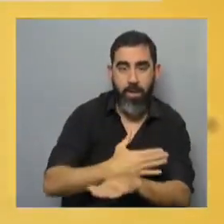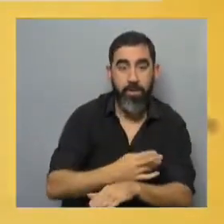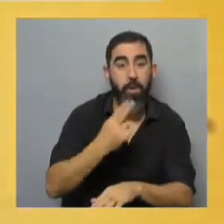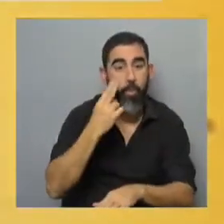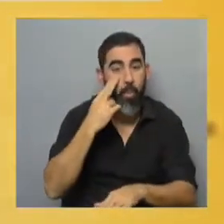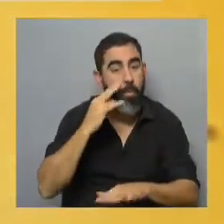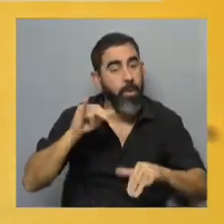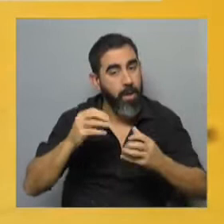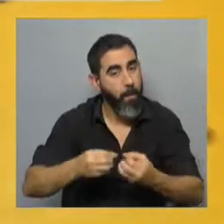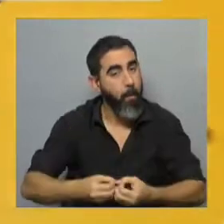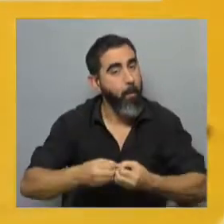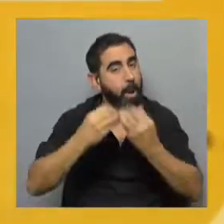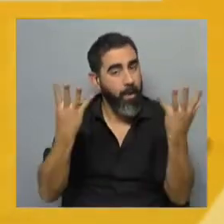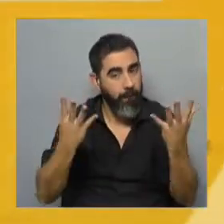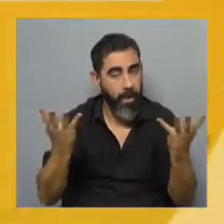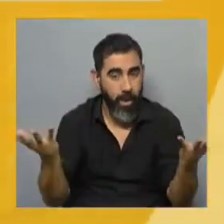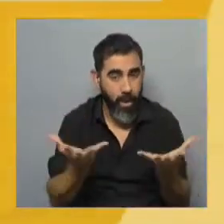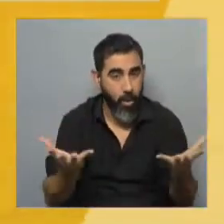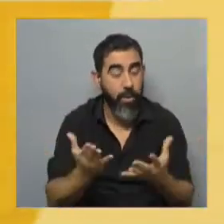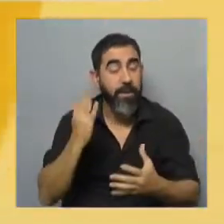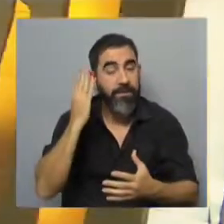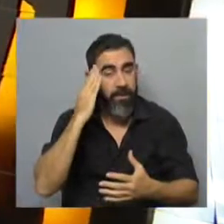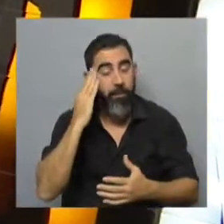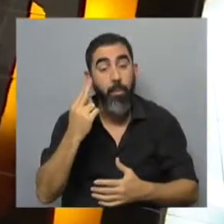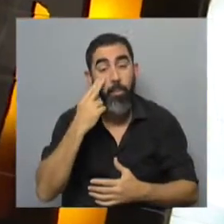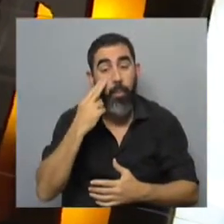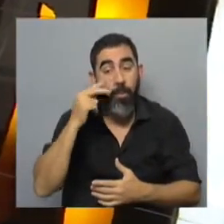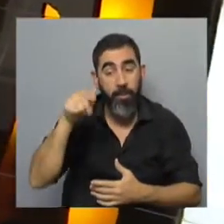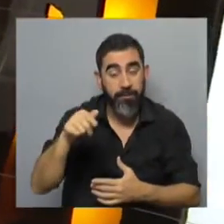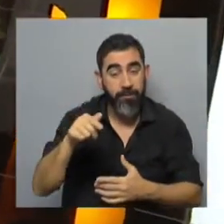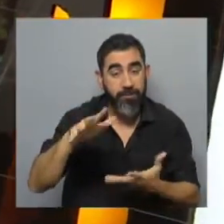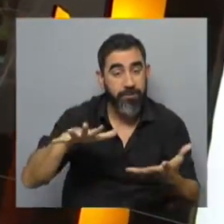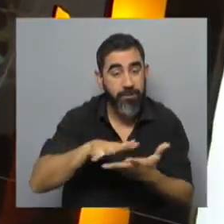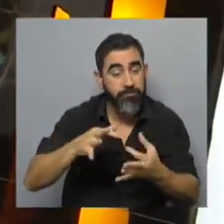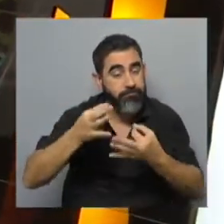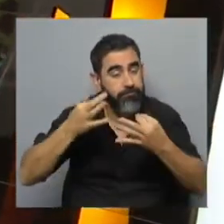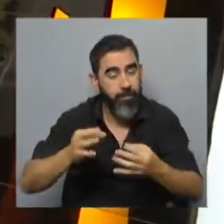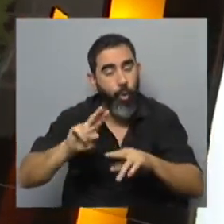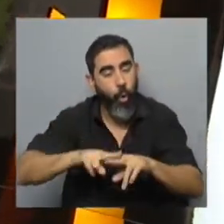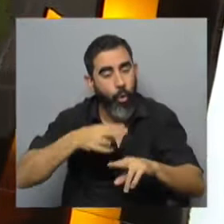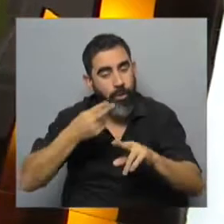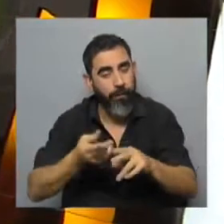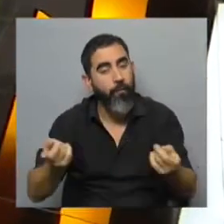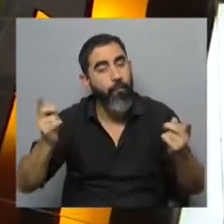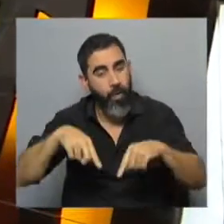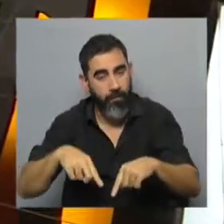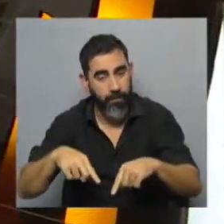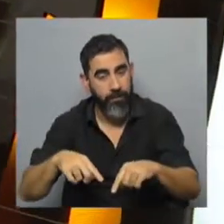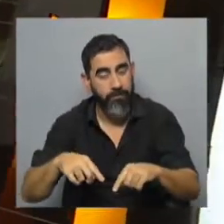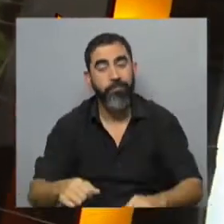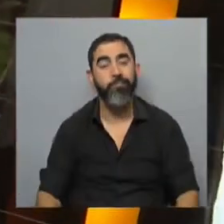tiene una magnitud que es superlativa. Sabemos que el problema, este tipo de problemas, cuando las condiciones sean adecuadas, se van a repetir, ¿no? Los sistemas